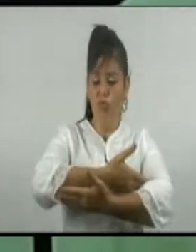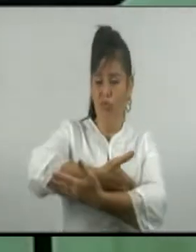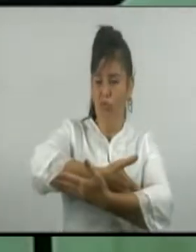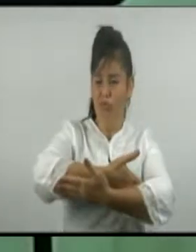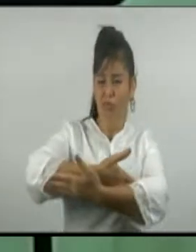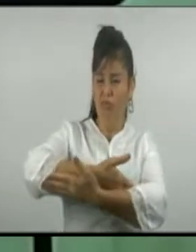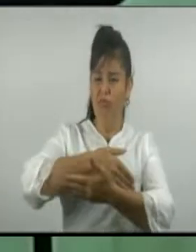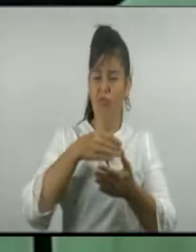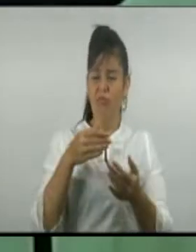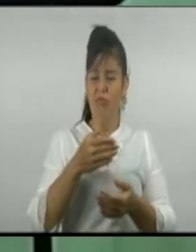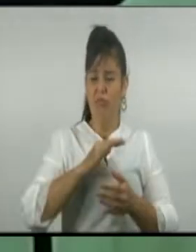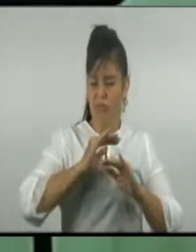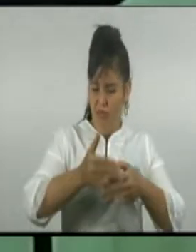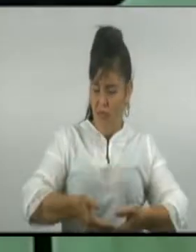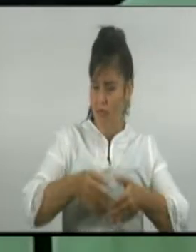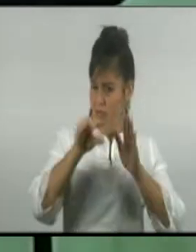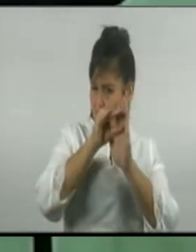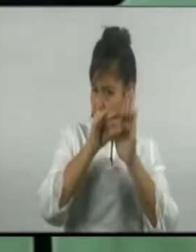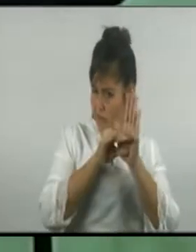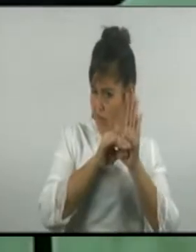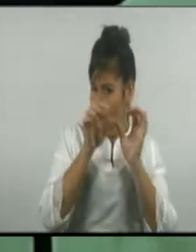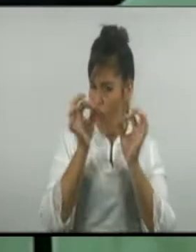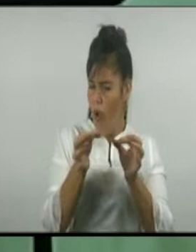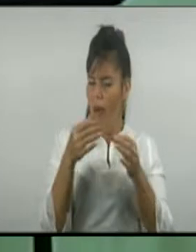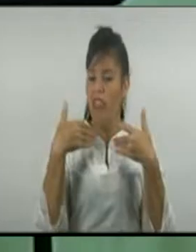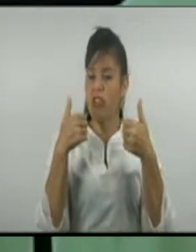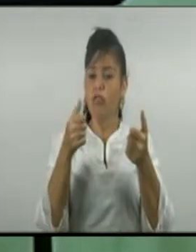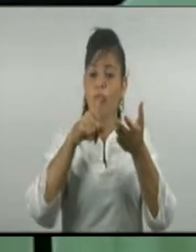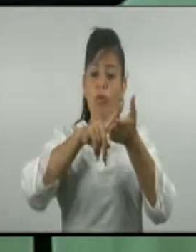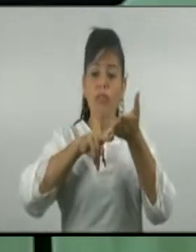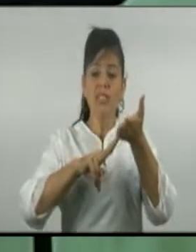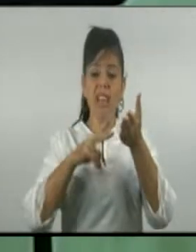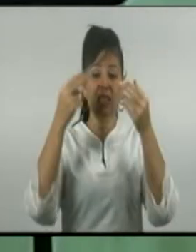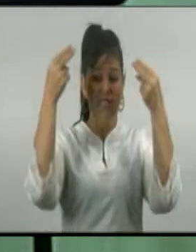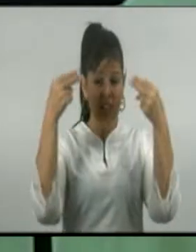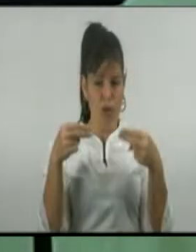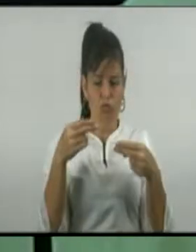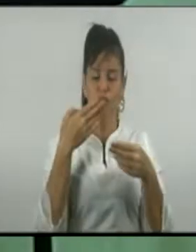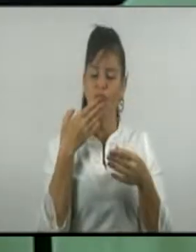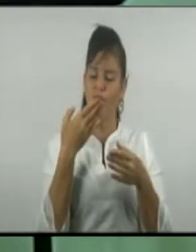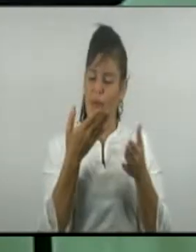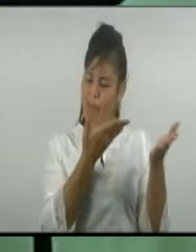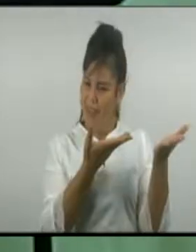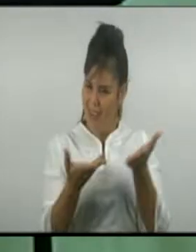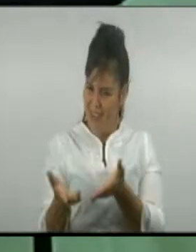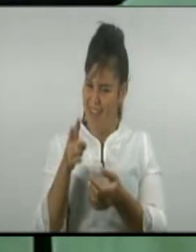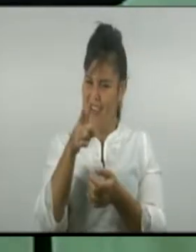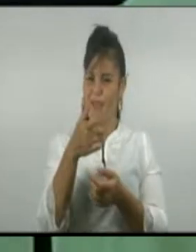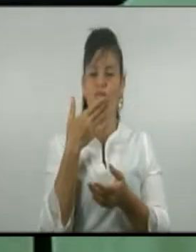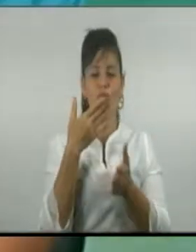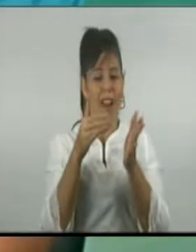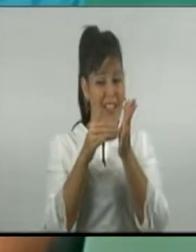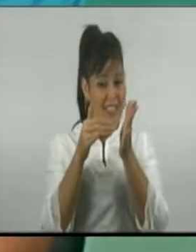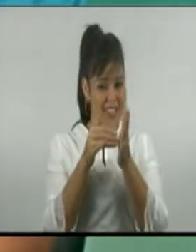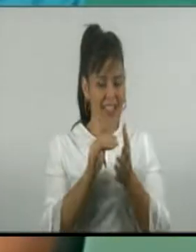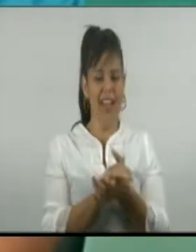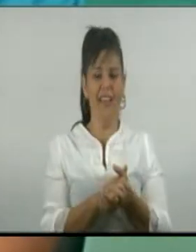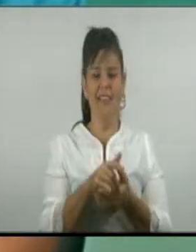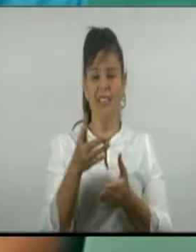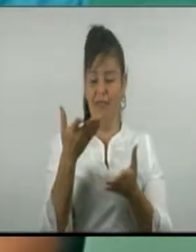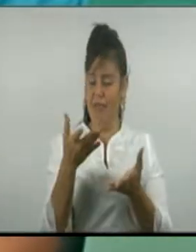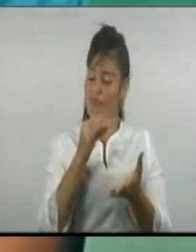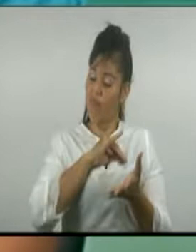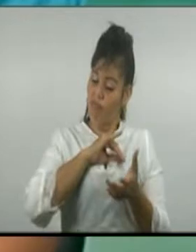de la dirección provincial de salud buenas tardes bienvenido sobre unas tardes con placer bien un placer tenerlo nuevamente